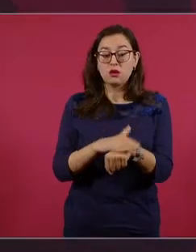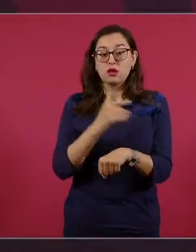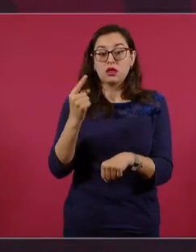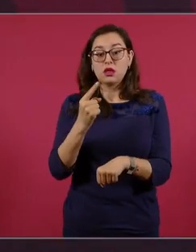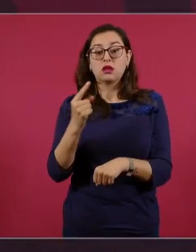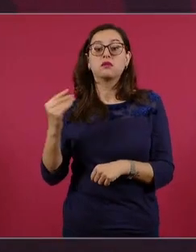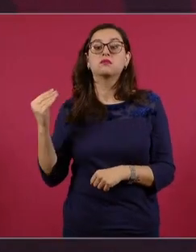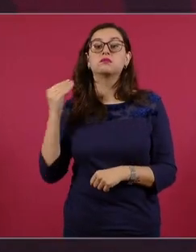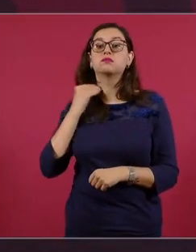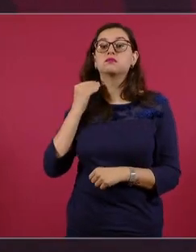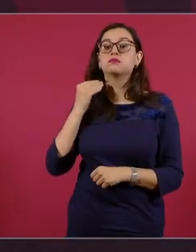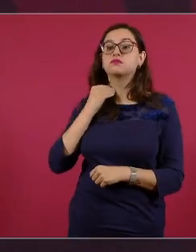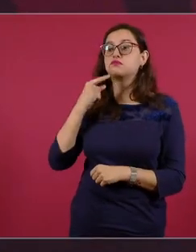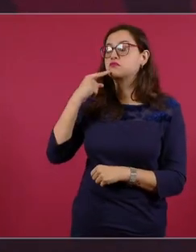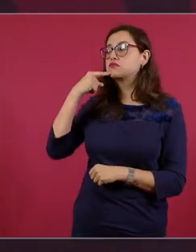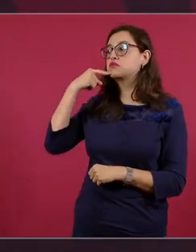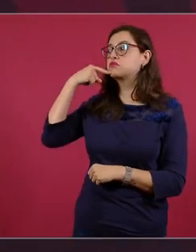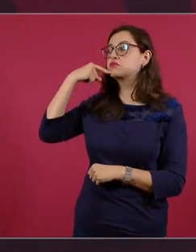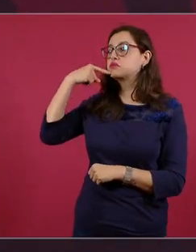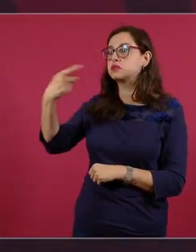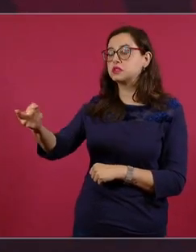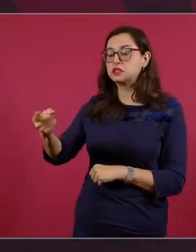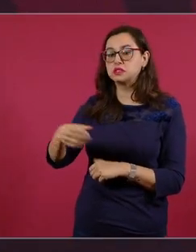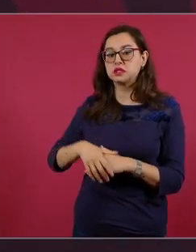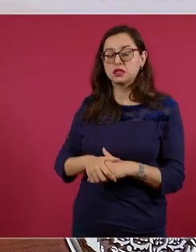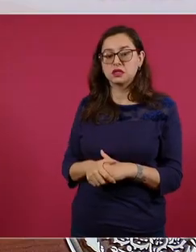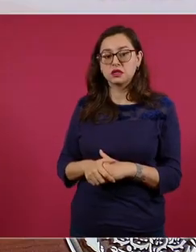demandan que los identifiquen